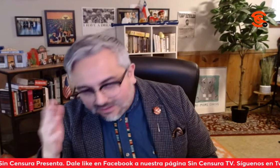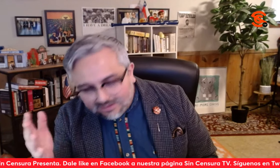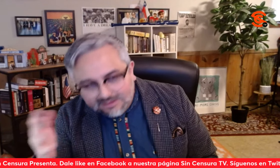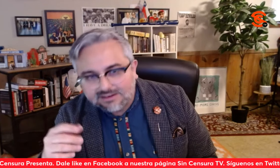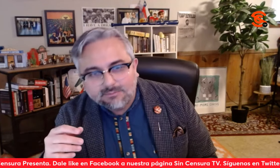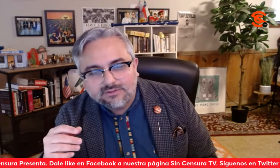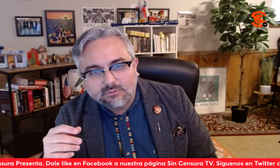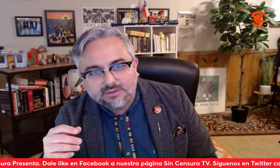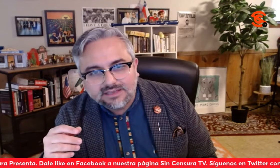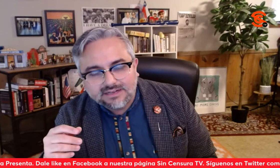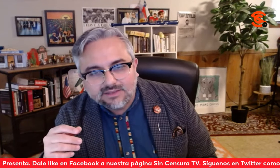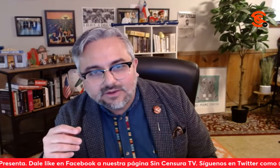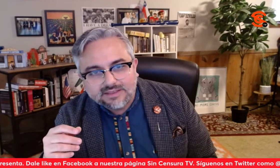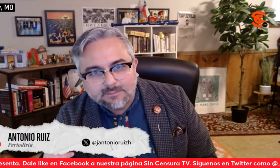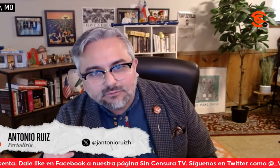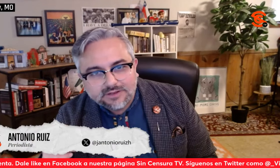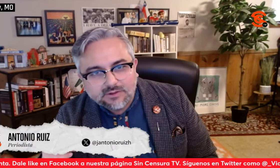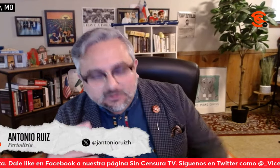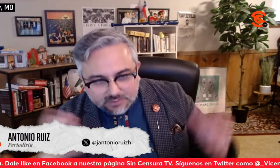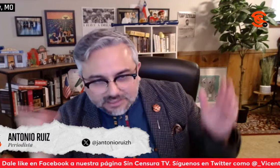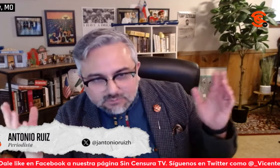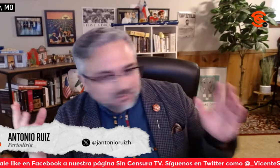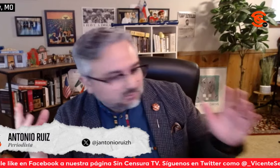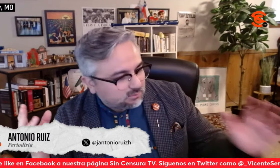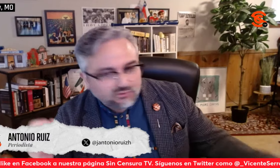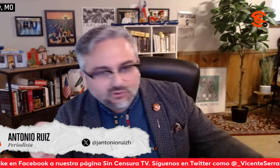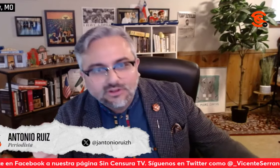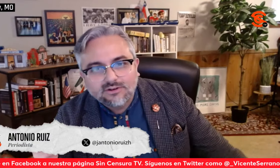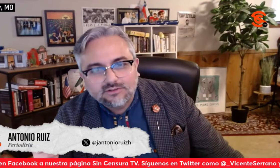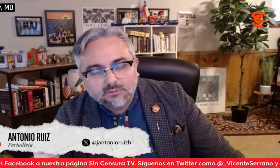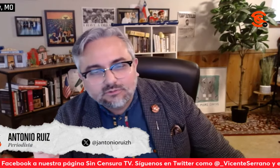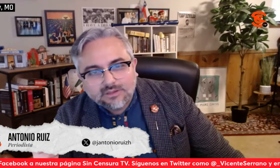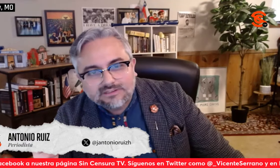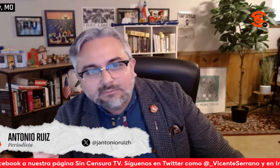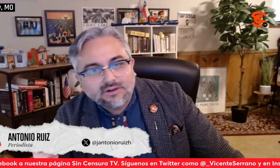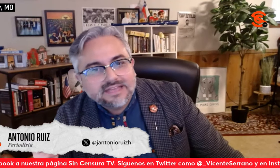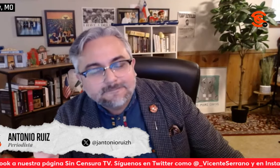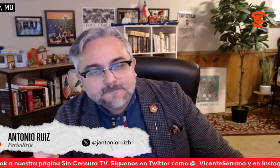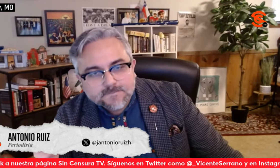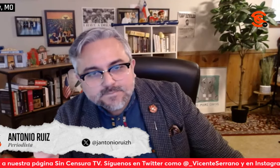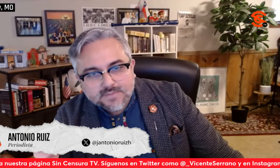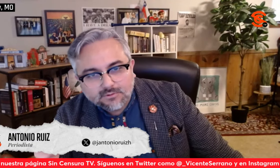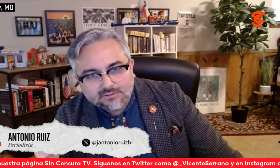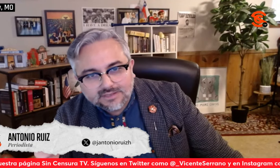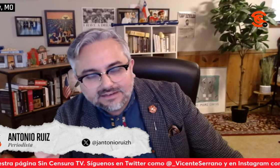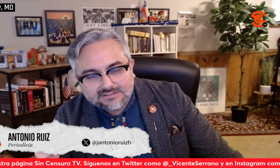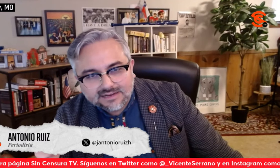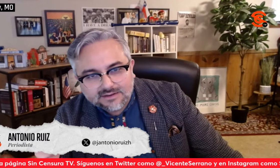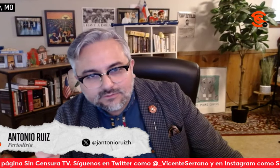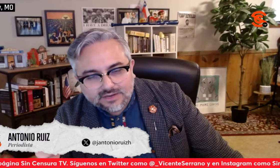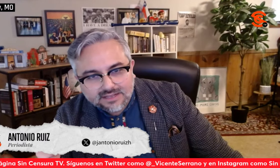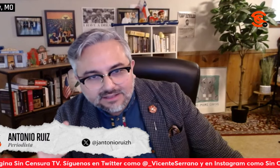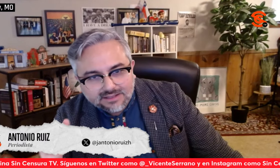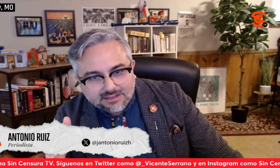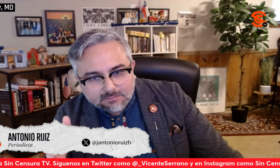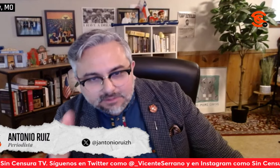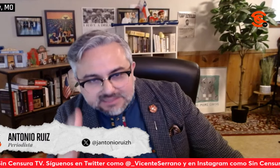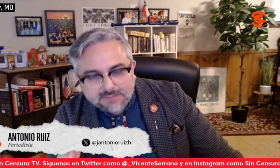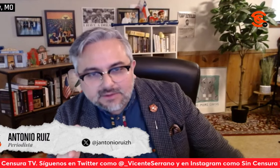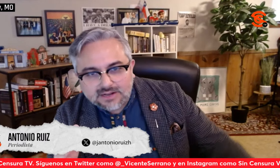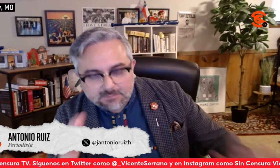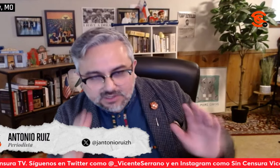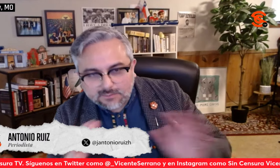usted le mando mi cariño ahí a porfir y bueno Esperemos que muy pronto nos demos una vuelta por allá por los Ángeles California